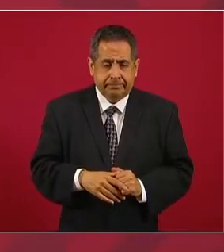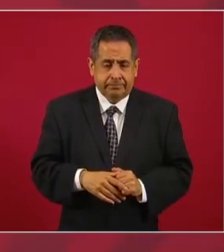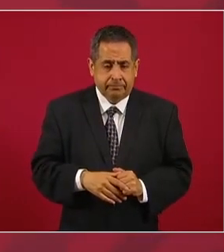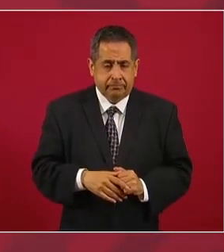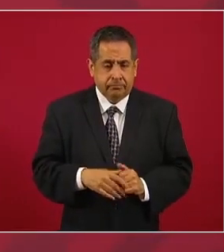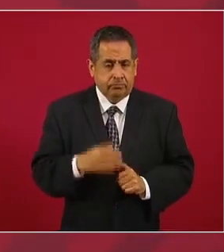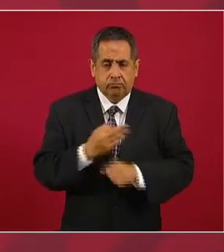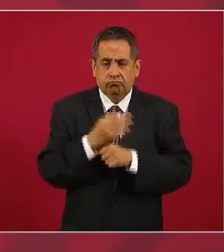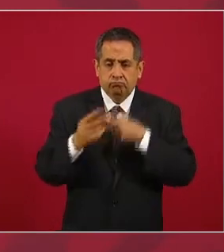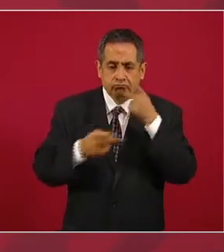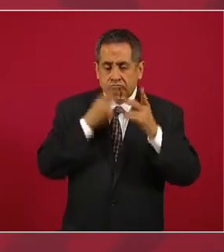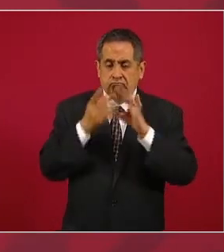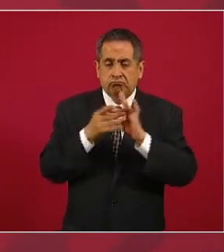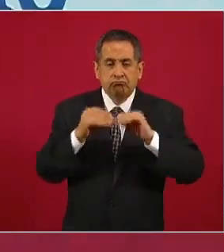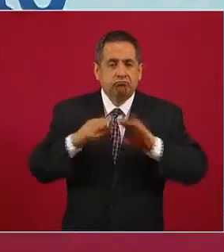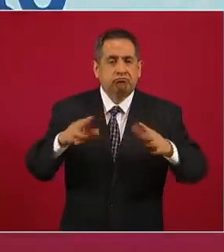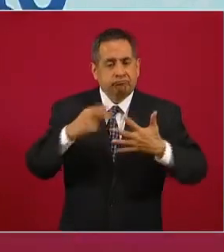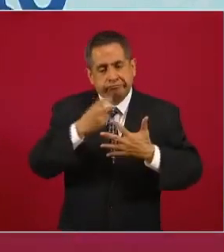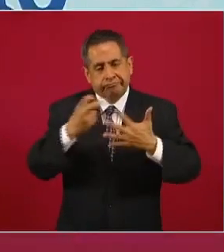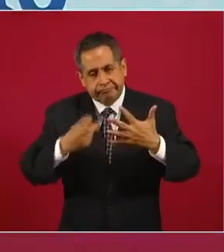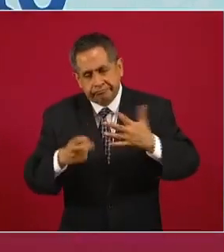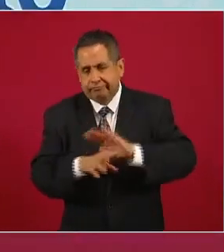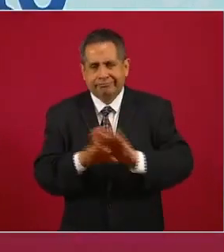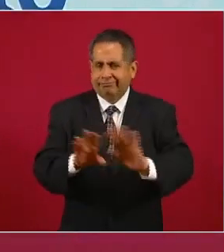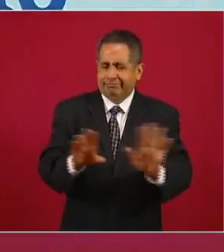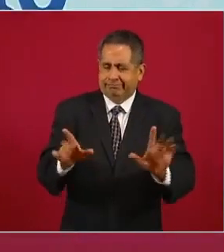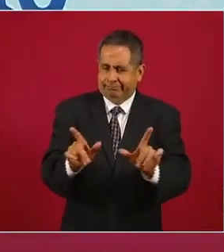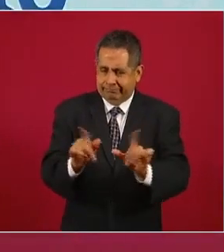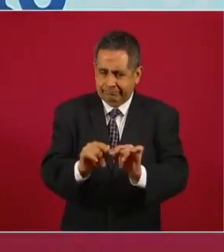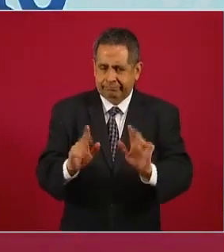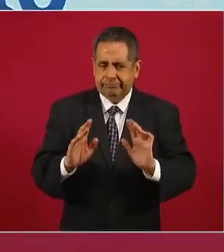que no voy a volver a mencionar,